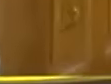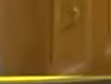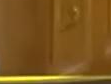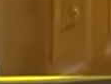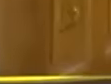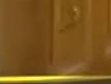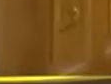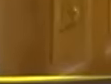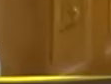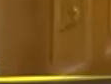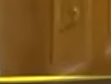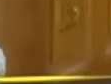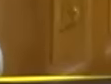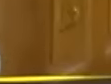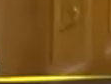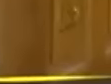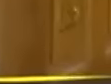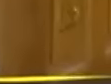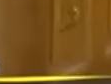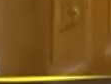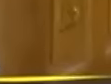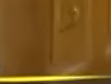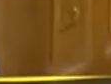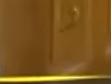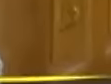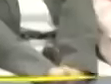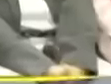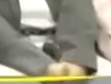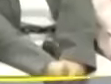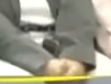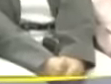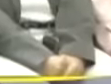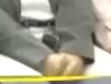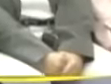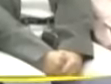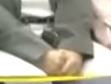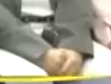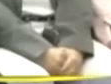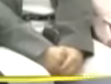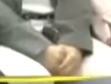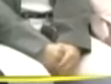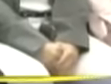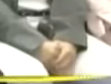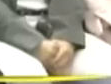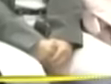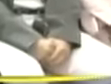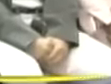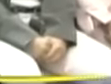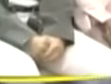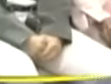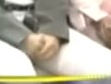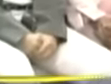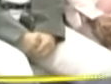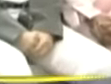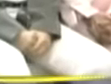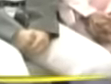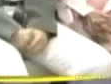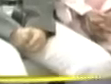camino, para andar con pies propios, para pensar con cabeza propia y para